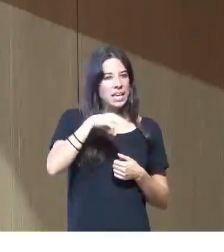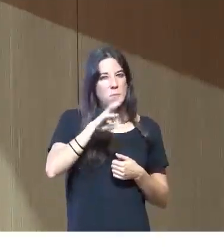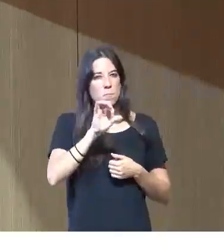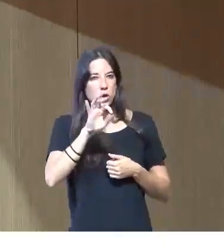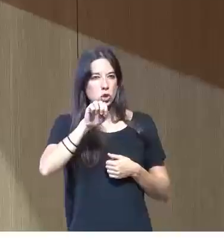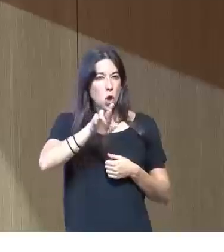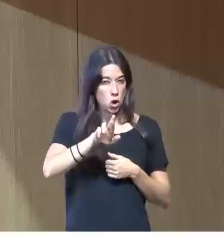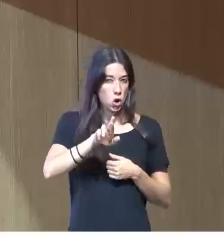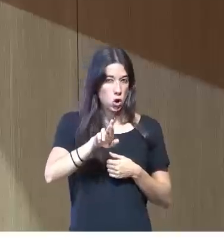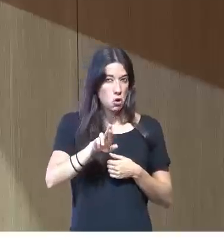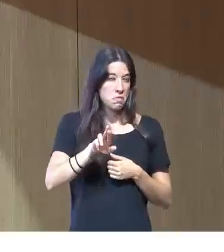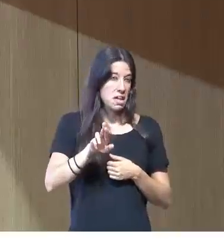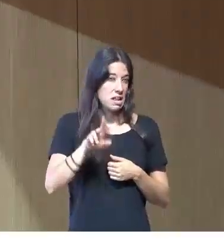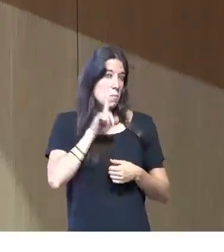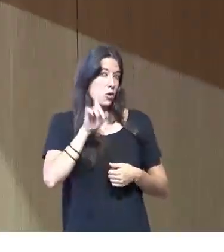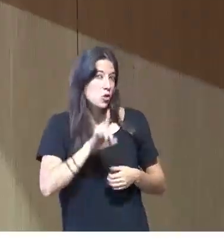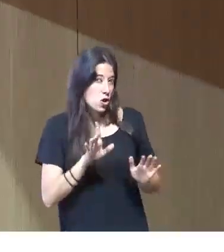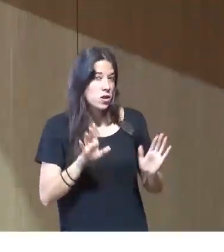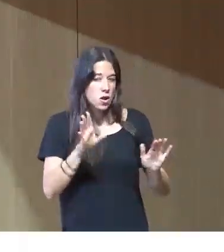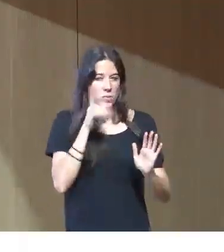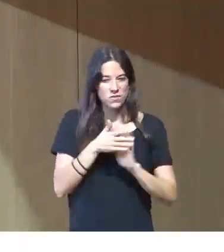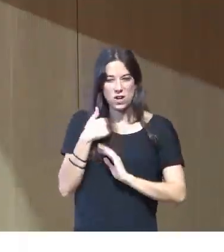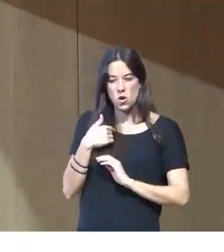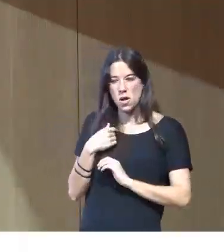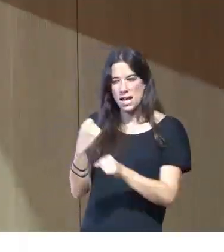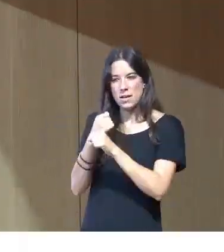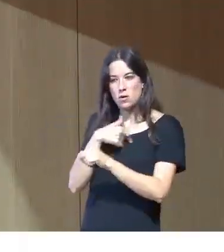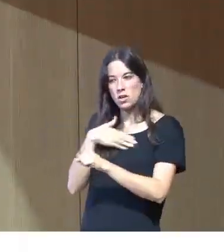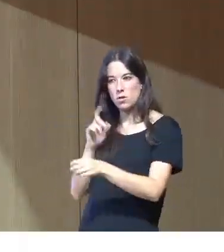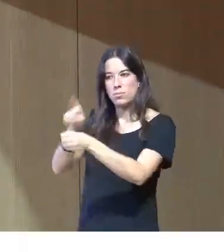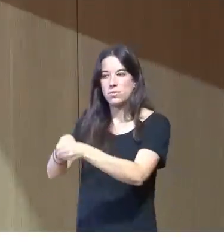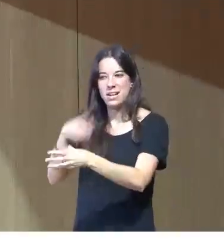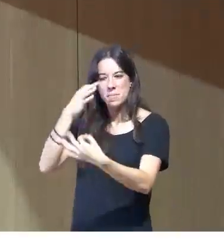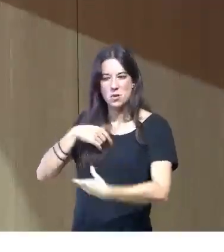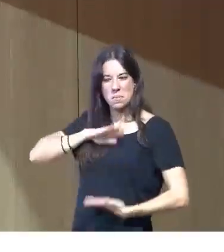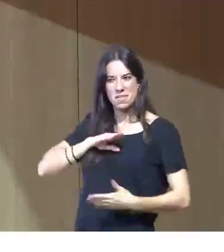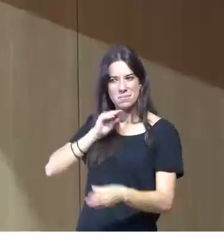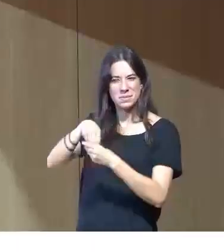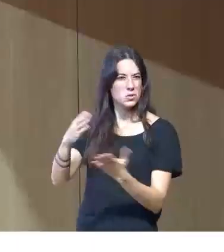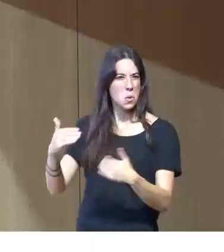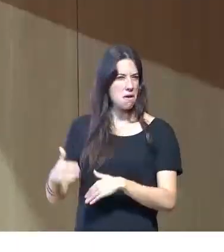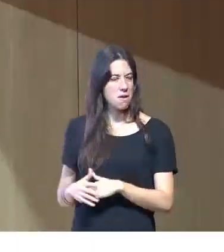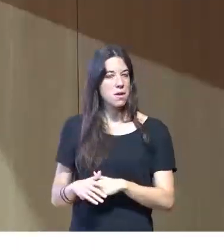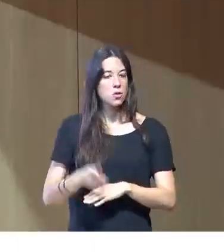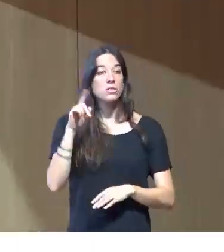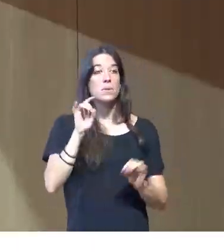talla en el trabajo al que que voy a desempeñar o lo que sea también lo que comentaba Virginia afecta muchísimo ese